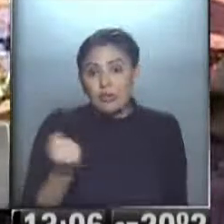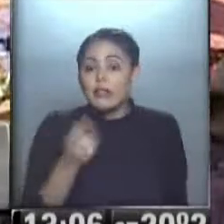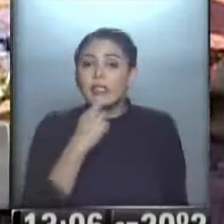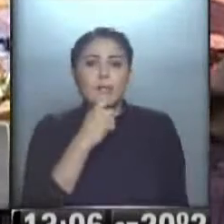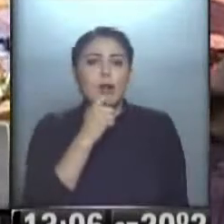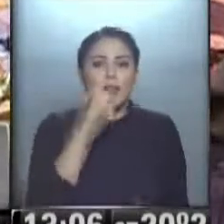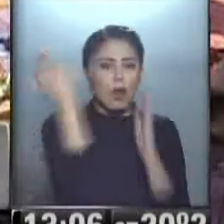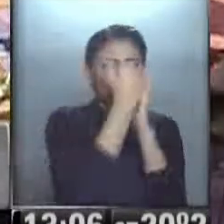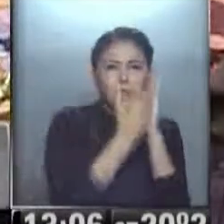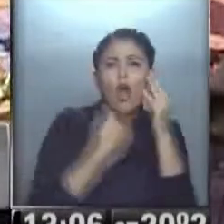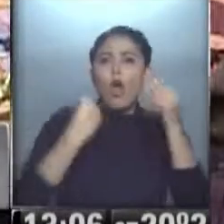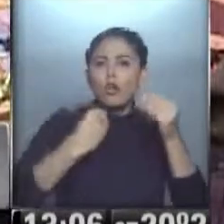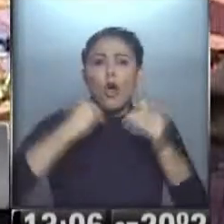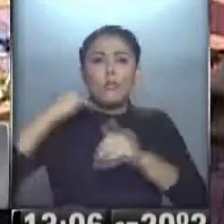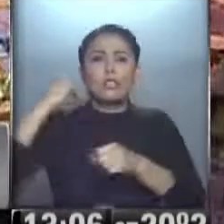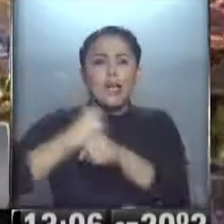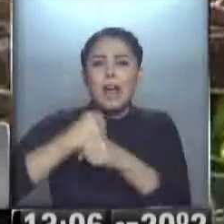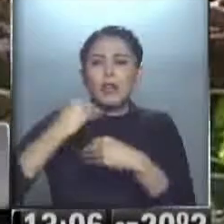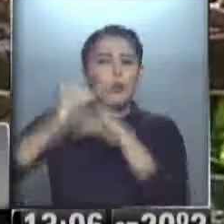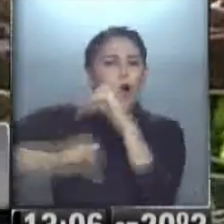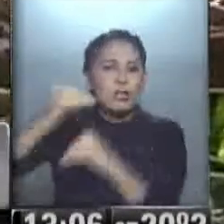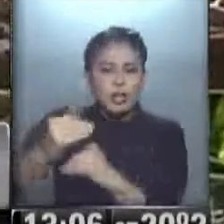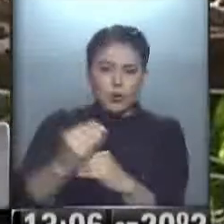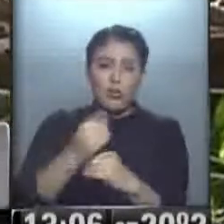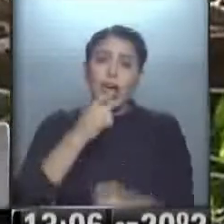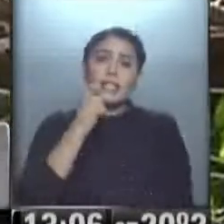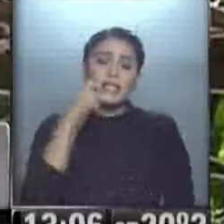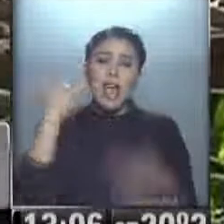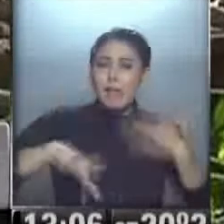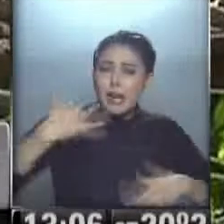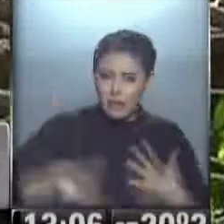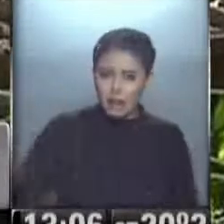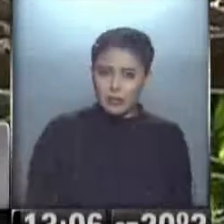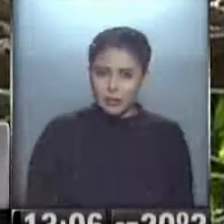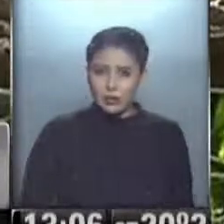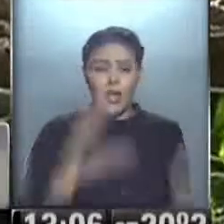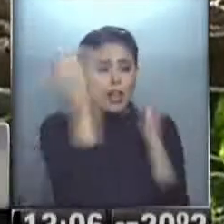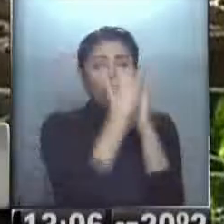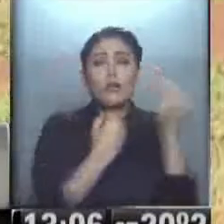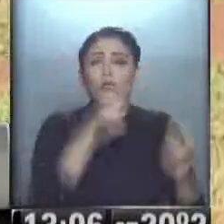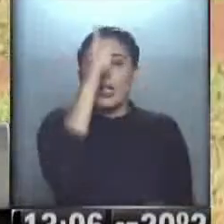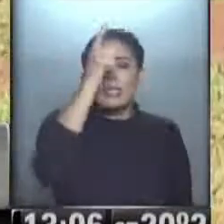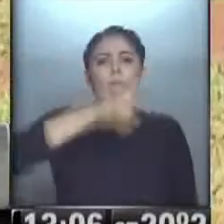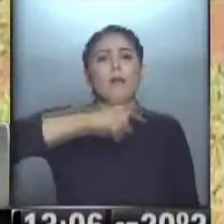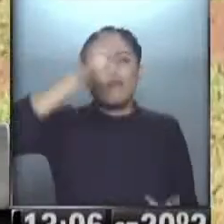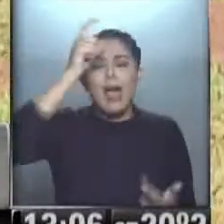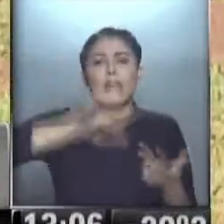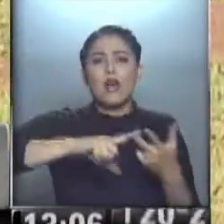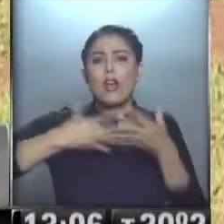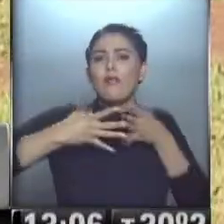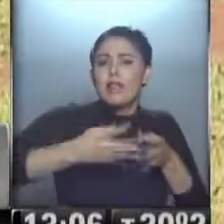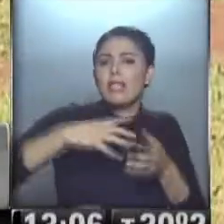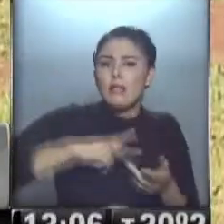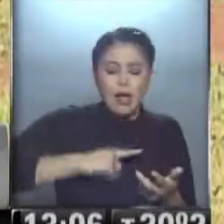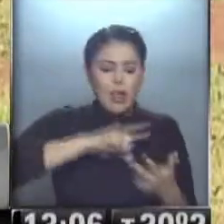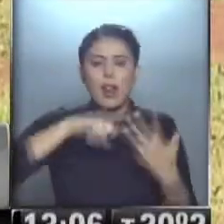tenemos protocolo como tenemos desde hace unos meses de emergencia y de acción civil y defensa civil, para accionar a policía, bomberos, defensa civil, guardia